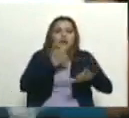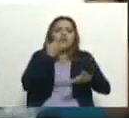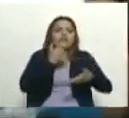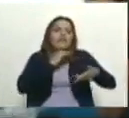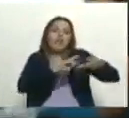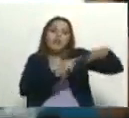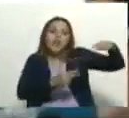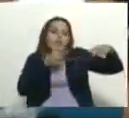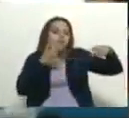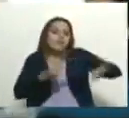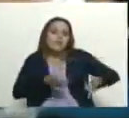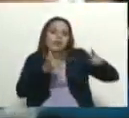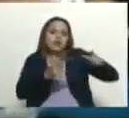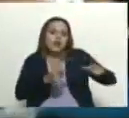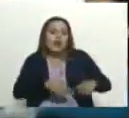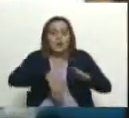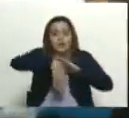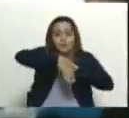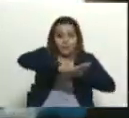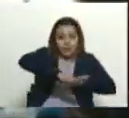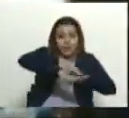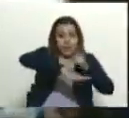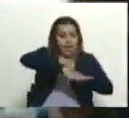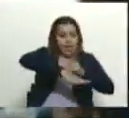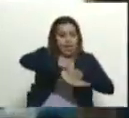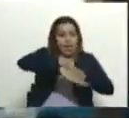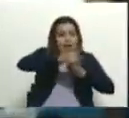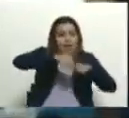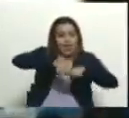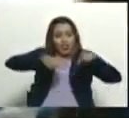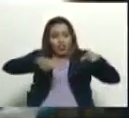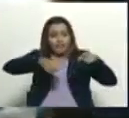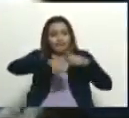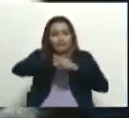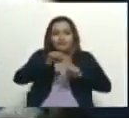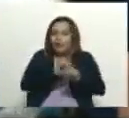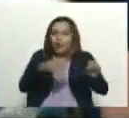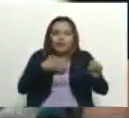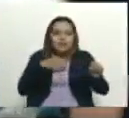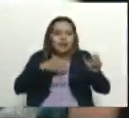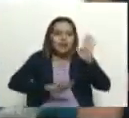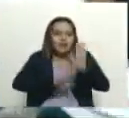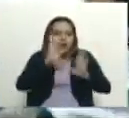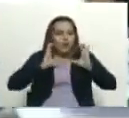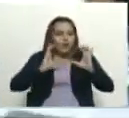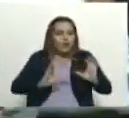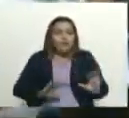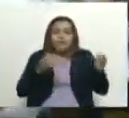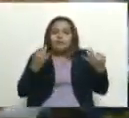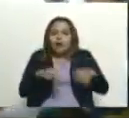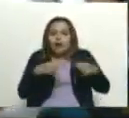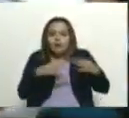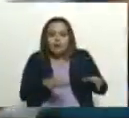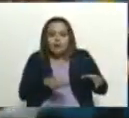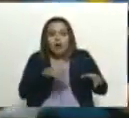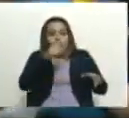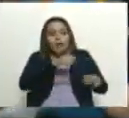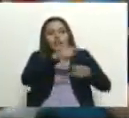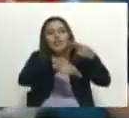tibia con el resto del pie, y eso imposibilitaba su desarrollo orgánico y su desarrollo normal. Y hoy, después